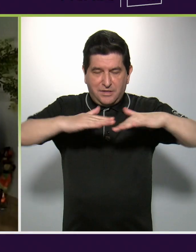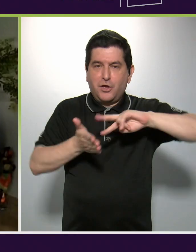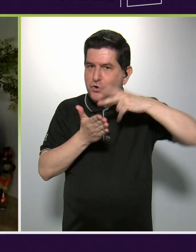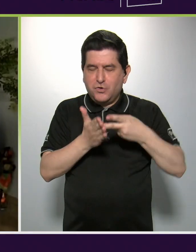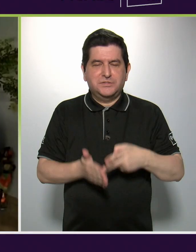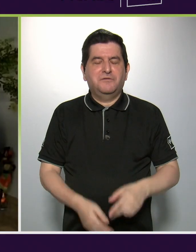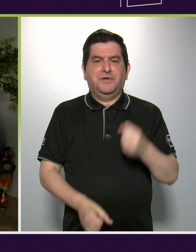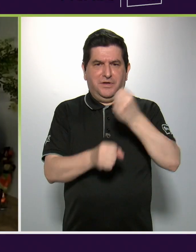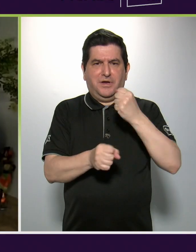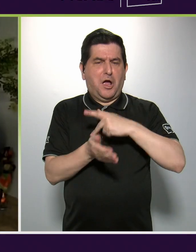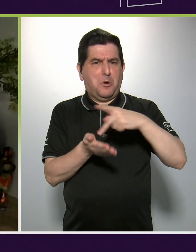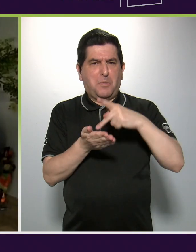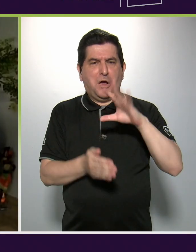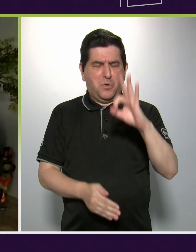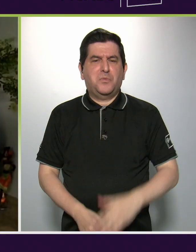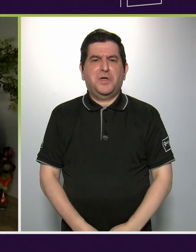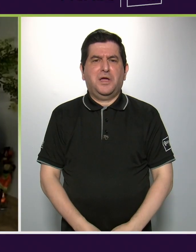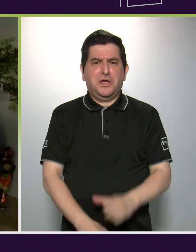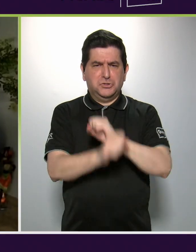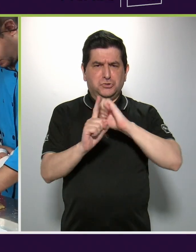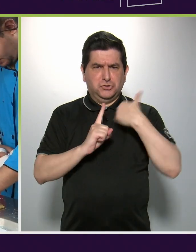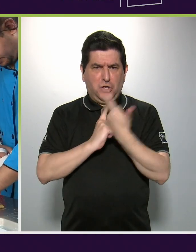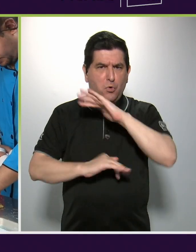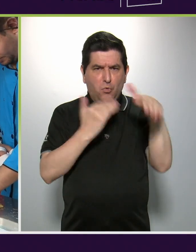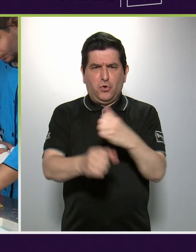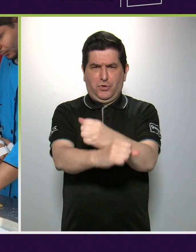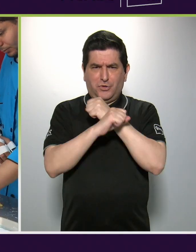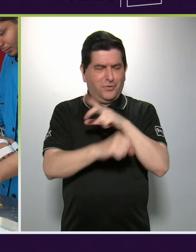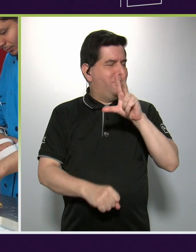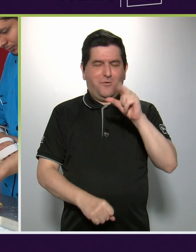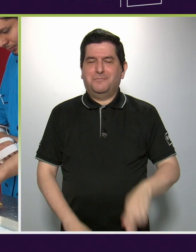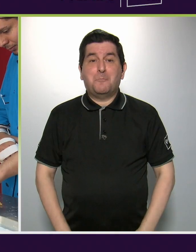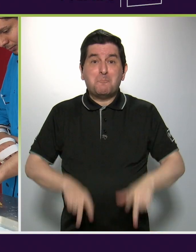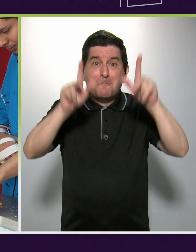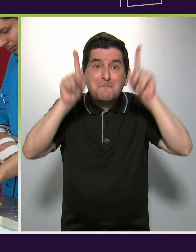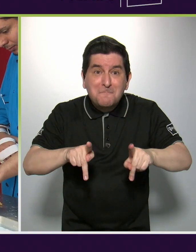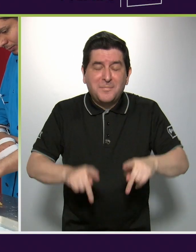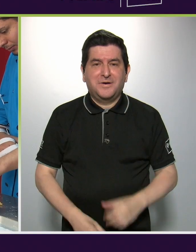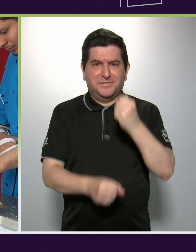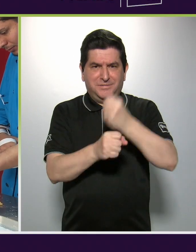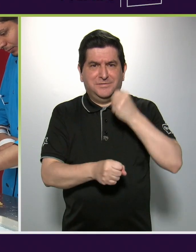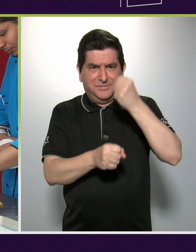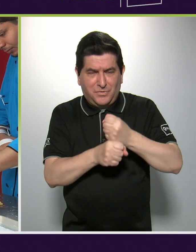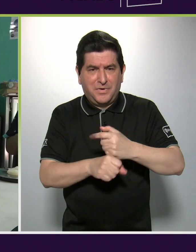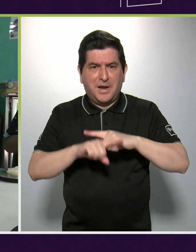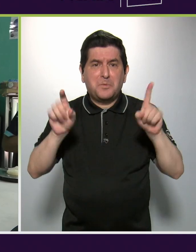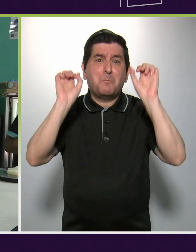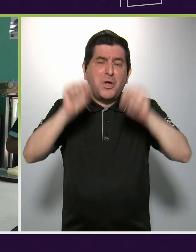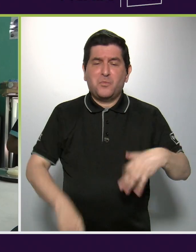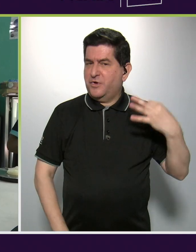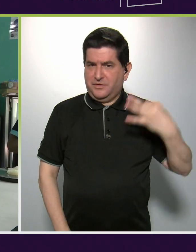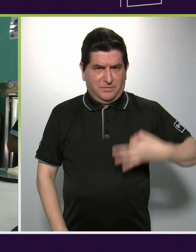garantías, sino que son personas que tienen una ocupación, pero esa ocupación puede ser informal, puede ser un trabajo que no alcanza ni siquiera las 8